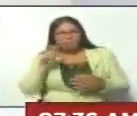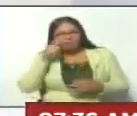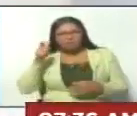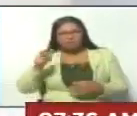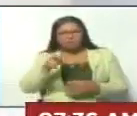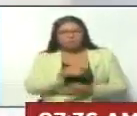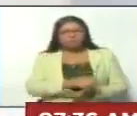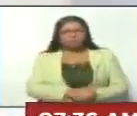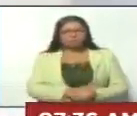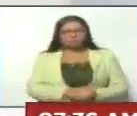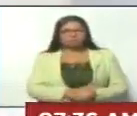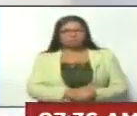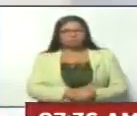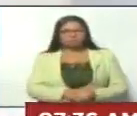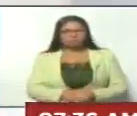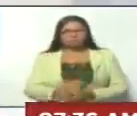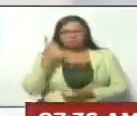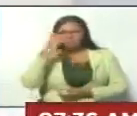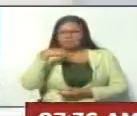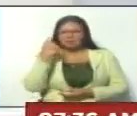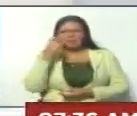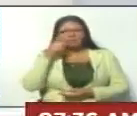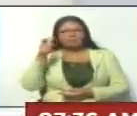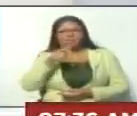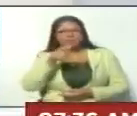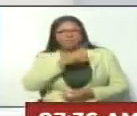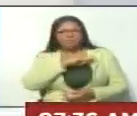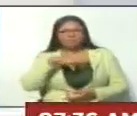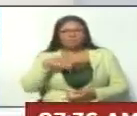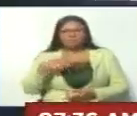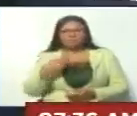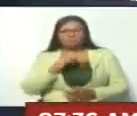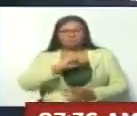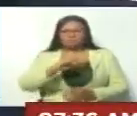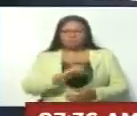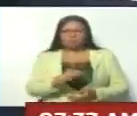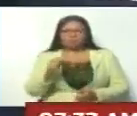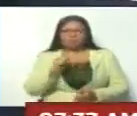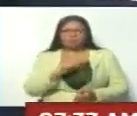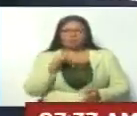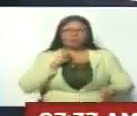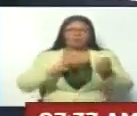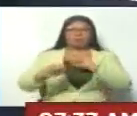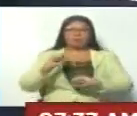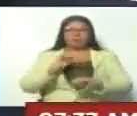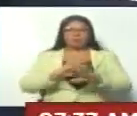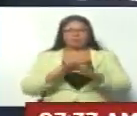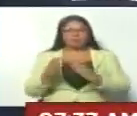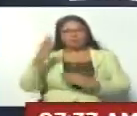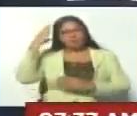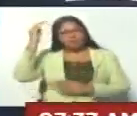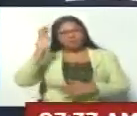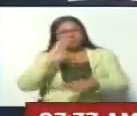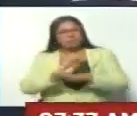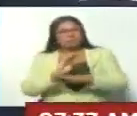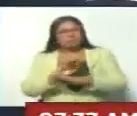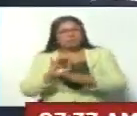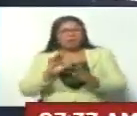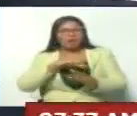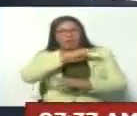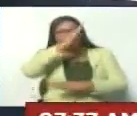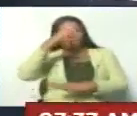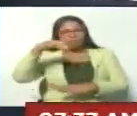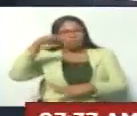¿no? Es la imagen esa del pueblo de nosotros, de los que nosotros somos. Y de la rebeldía, porque si dice que es la diosa que protege la montaña,